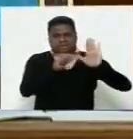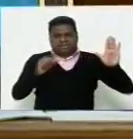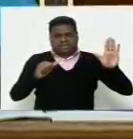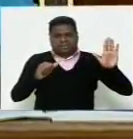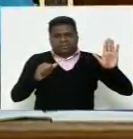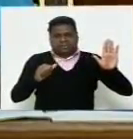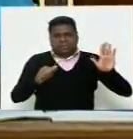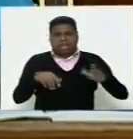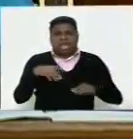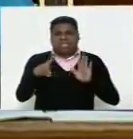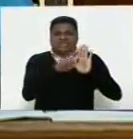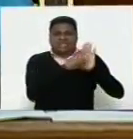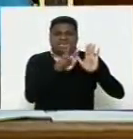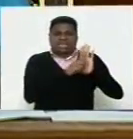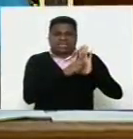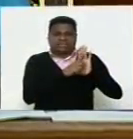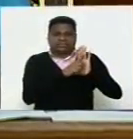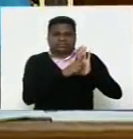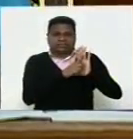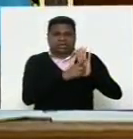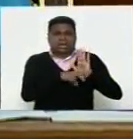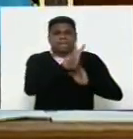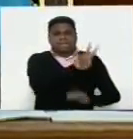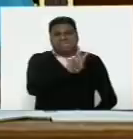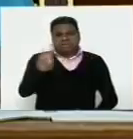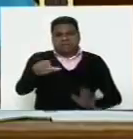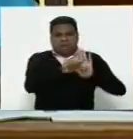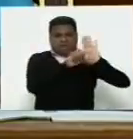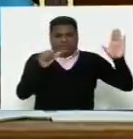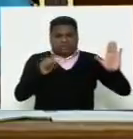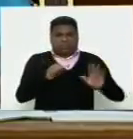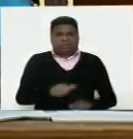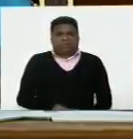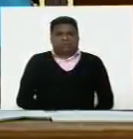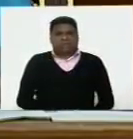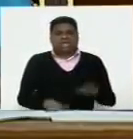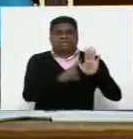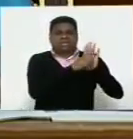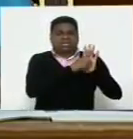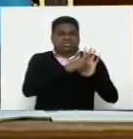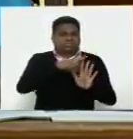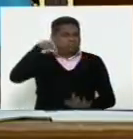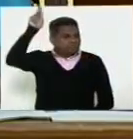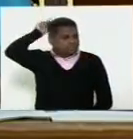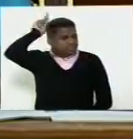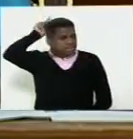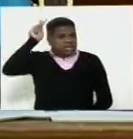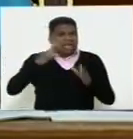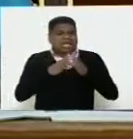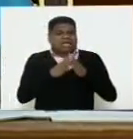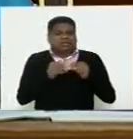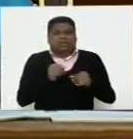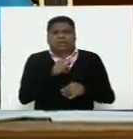Derecho de las mujeres indígenas. Artículo 22. Las mujeres indígenas atendidas en centros de